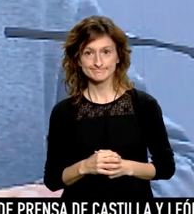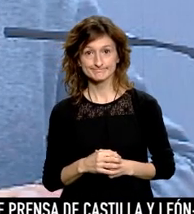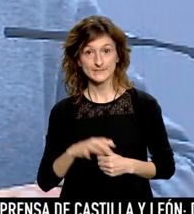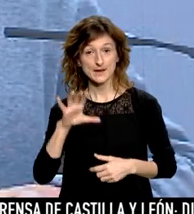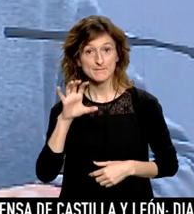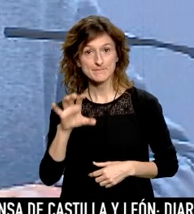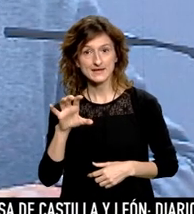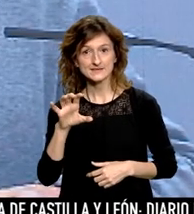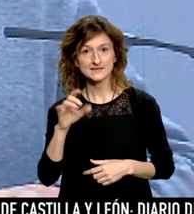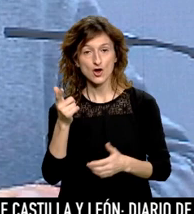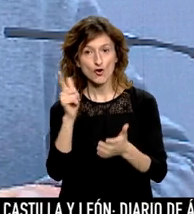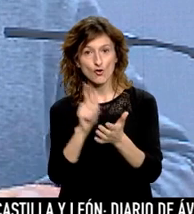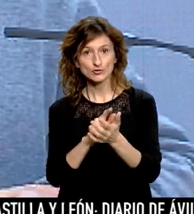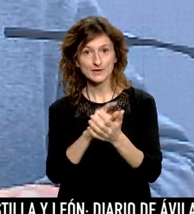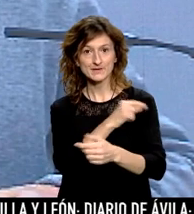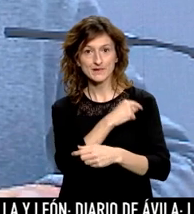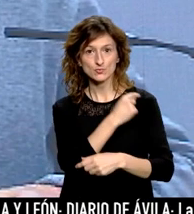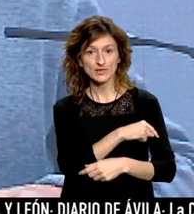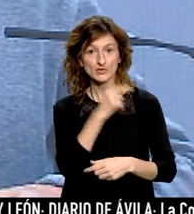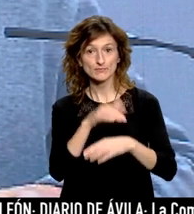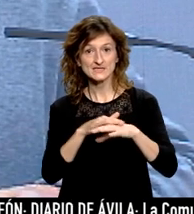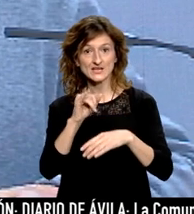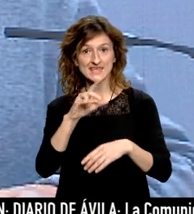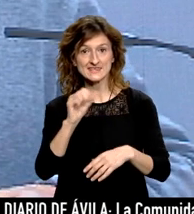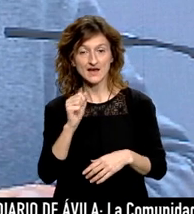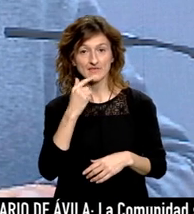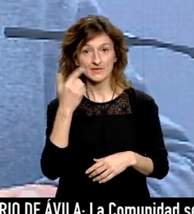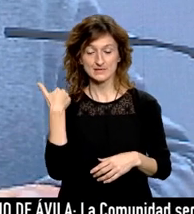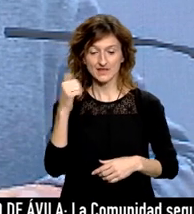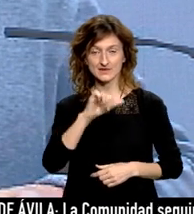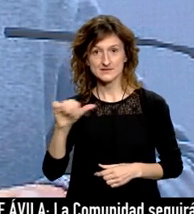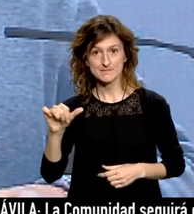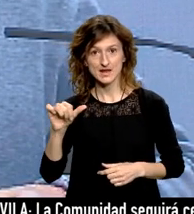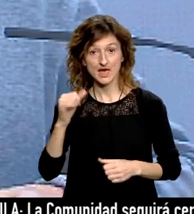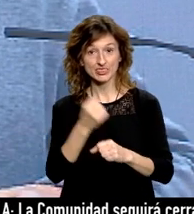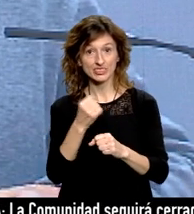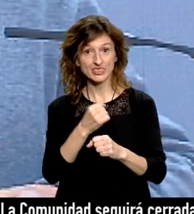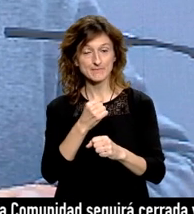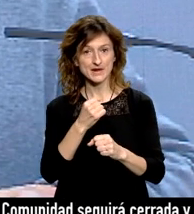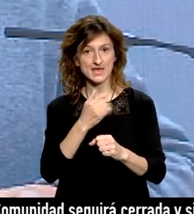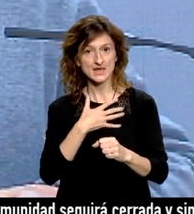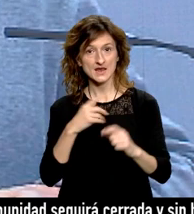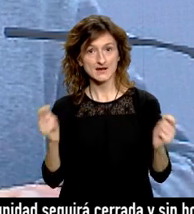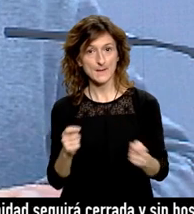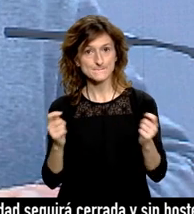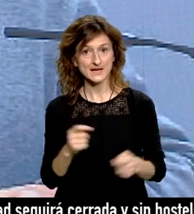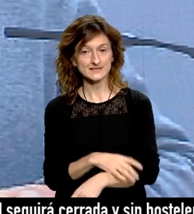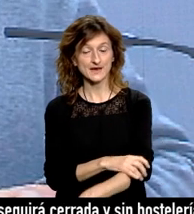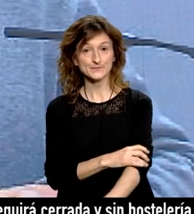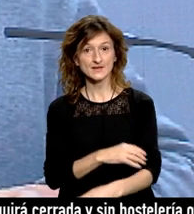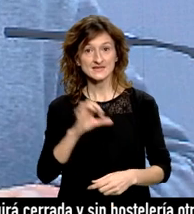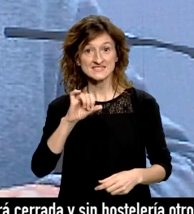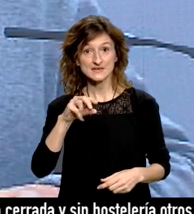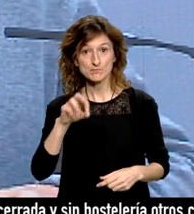Nuestro país sigue a vueltas con el sistema de vacunación. El ministro Illa decía la semana pasada que en diciembre comenzará la campaña.